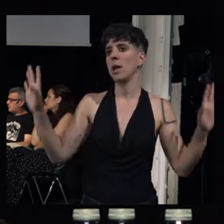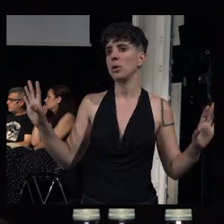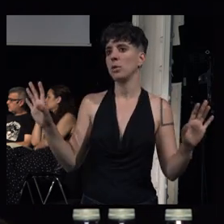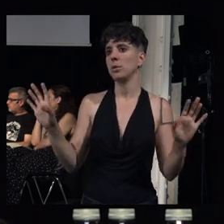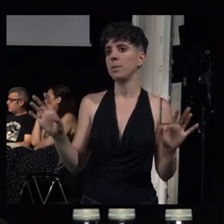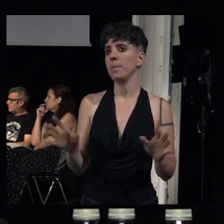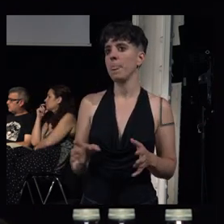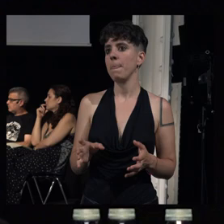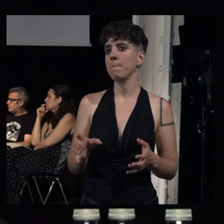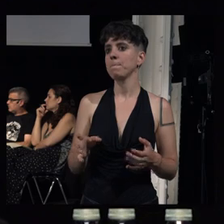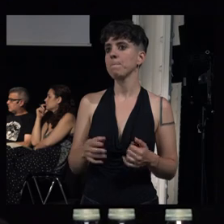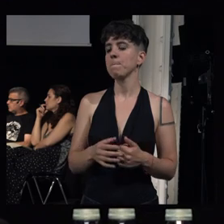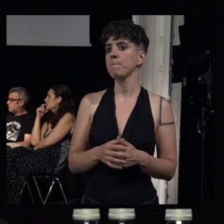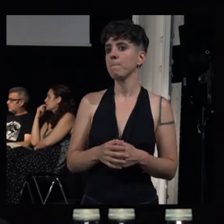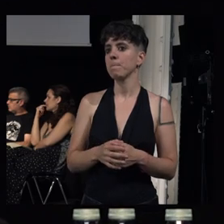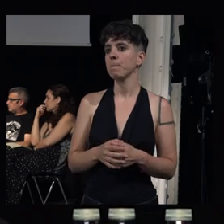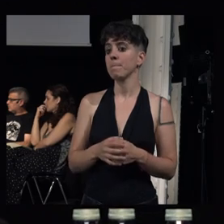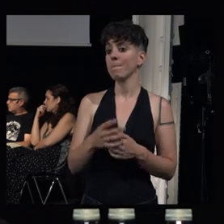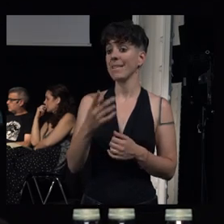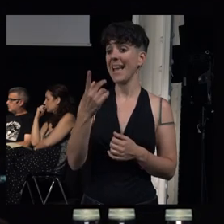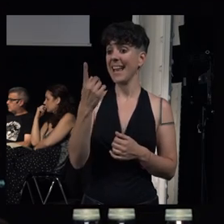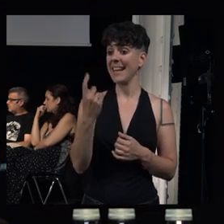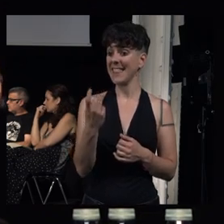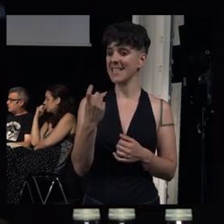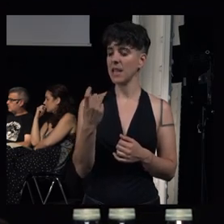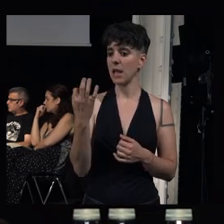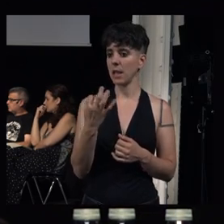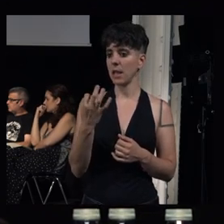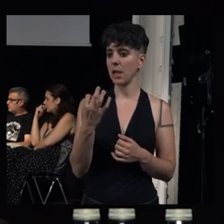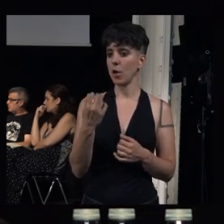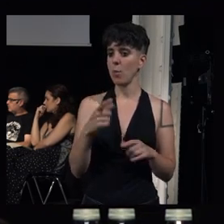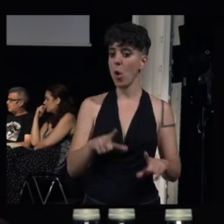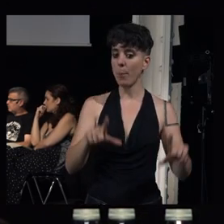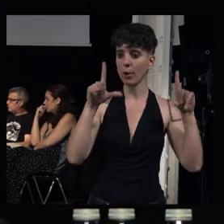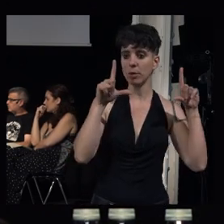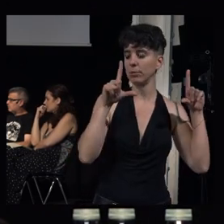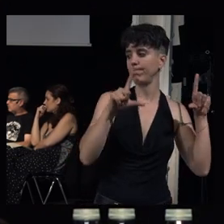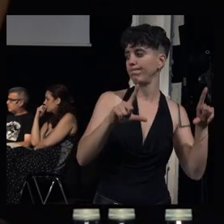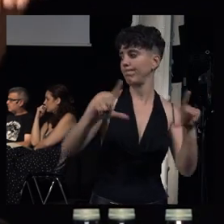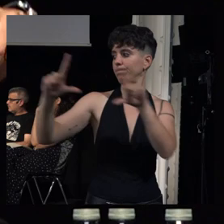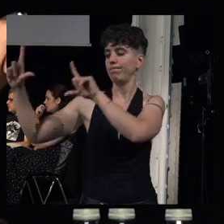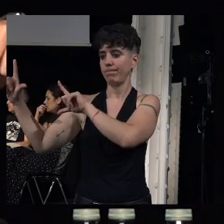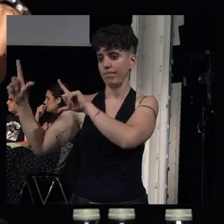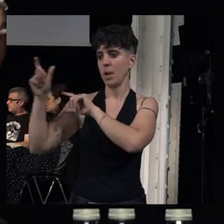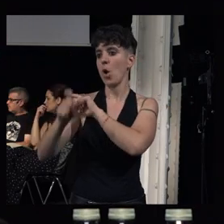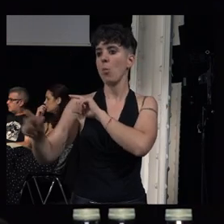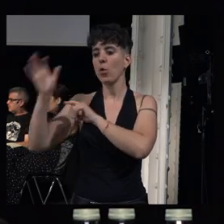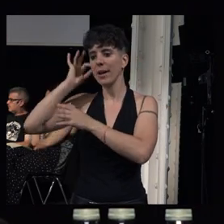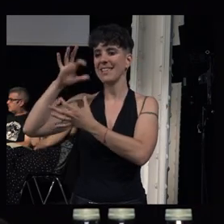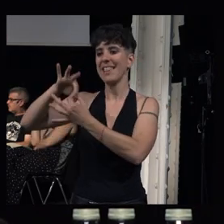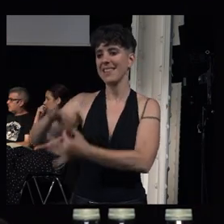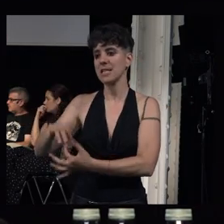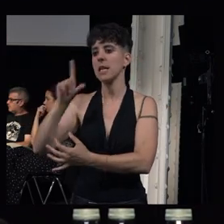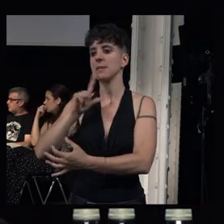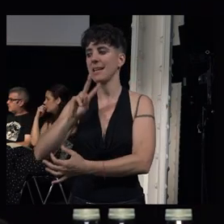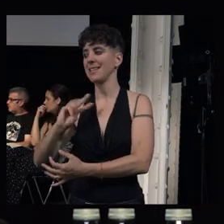de la necesidad de pasarle el protagonismo a las mujeres cis, lesbianas y bisexuales en particular, en este caso,